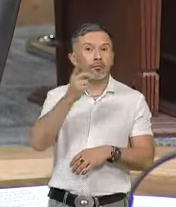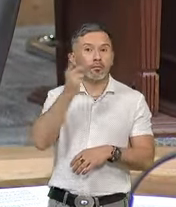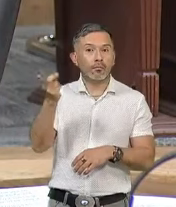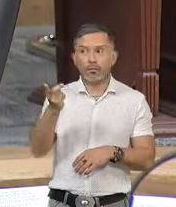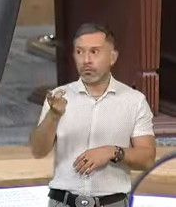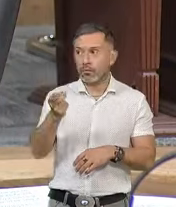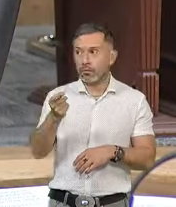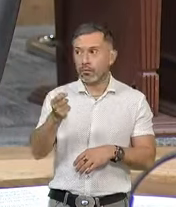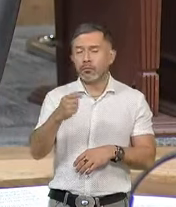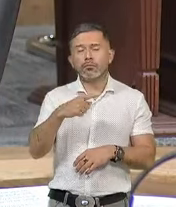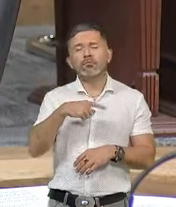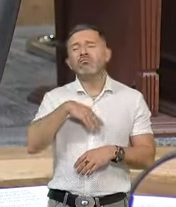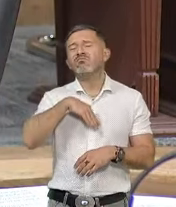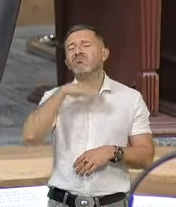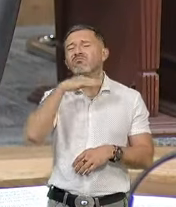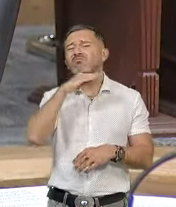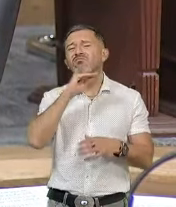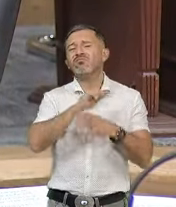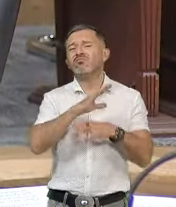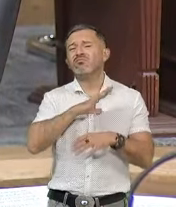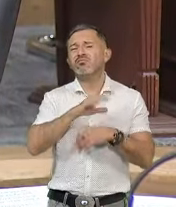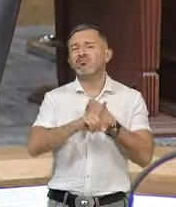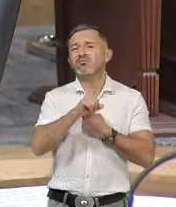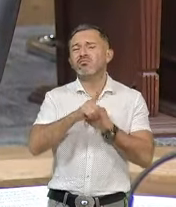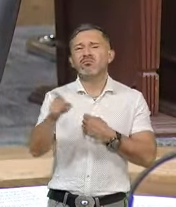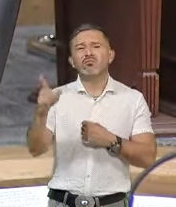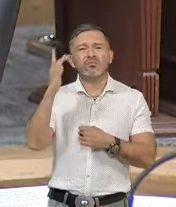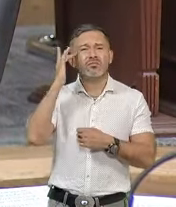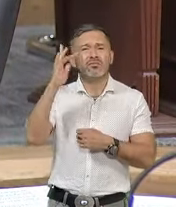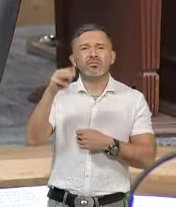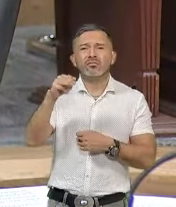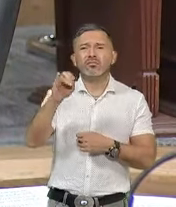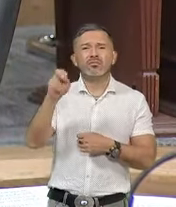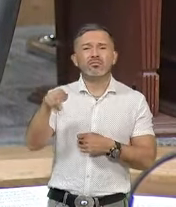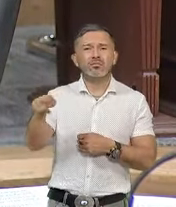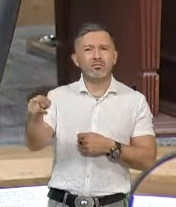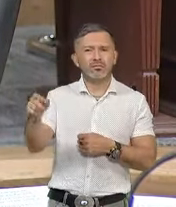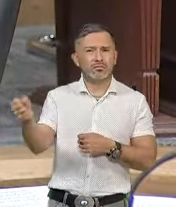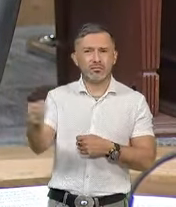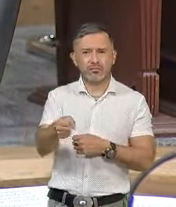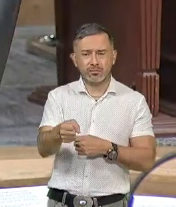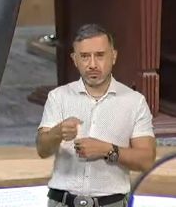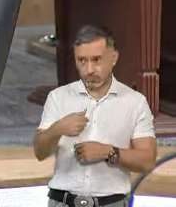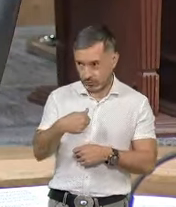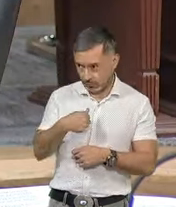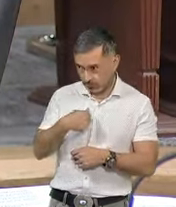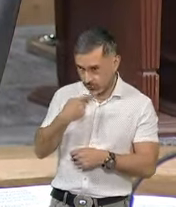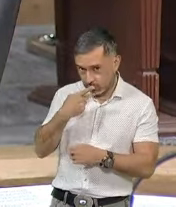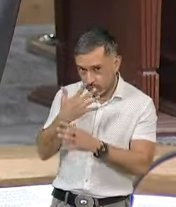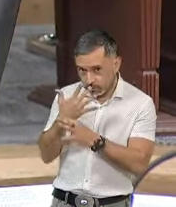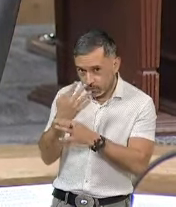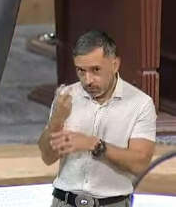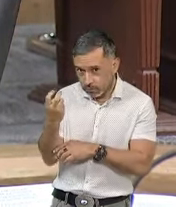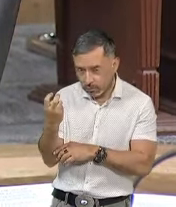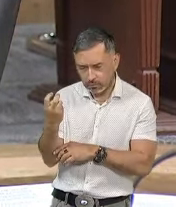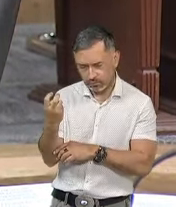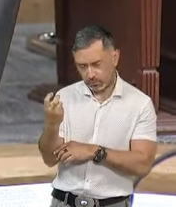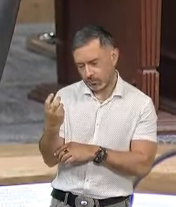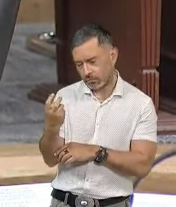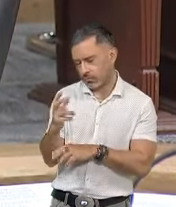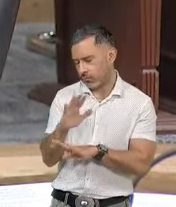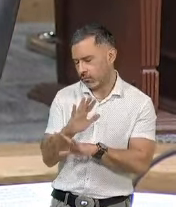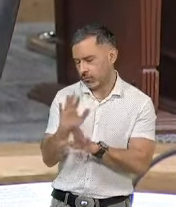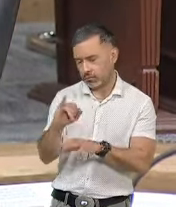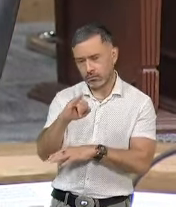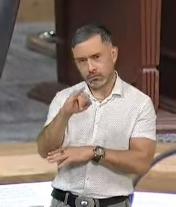que le tiene sin cuidado que San martir va a ser Yo no dije eso en ningún caso y le